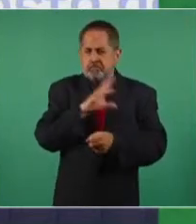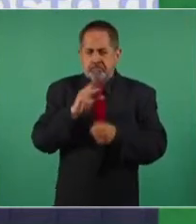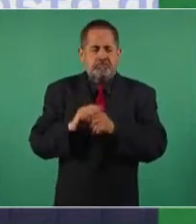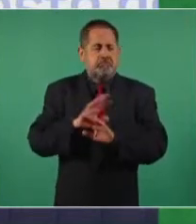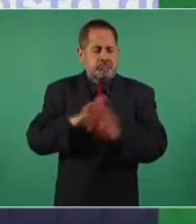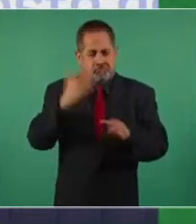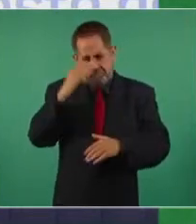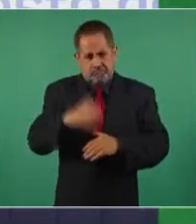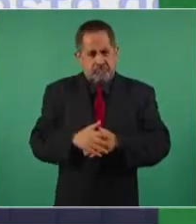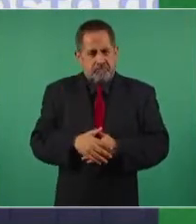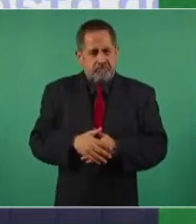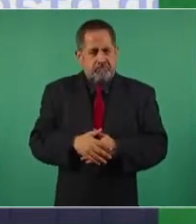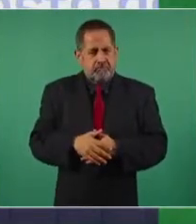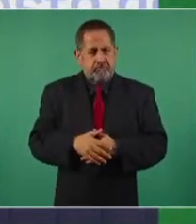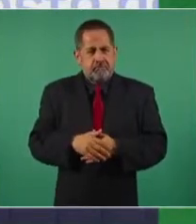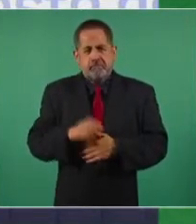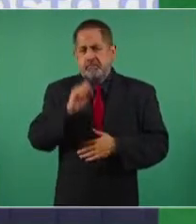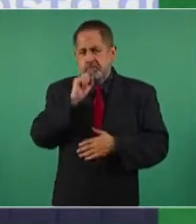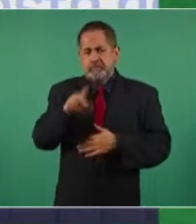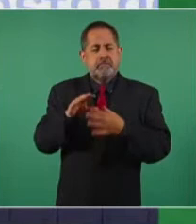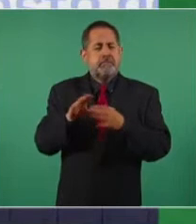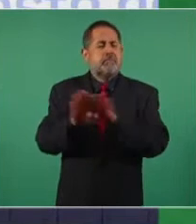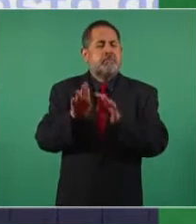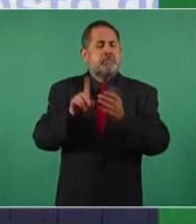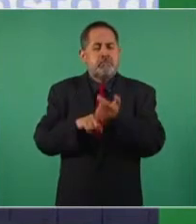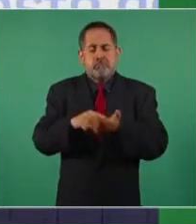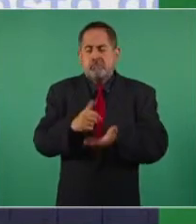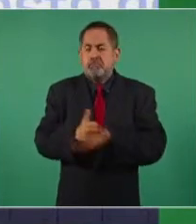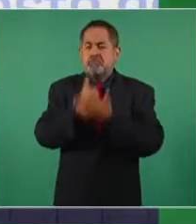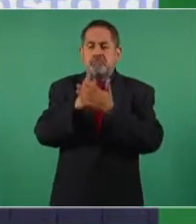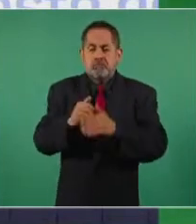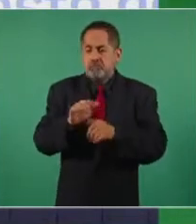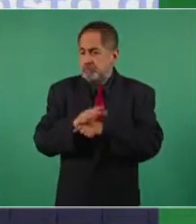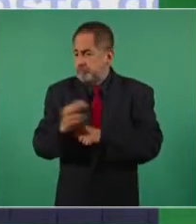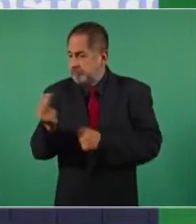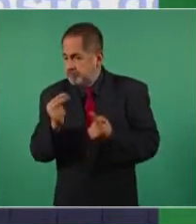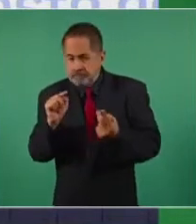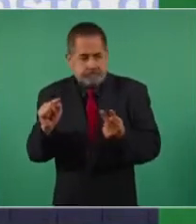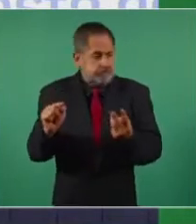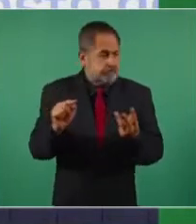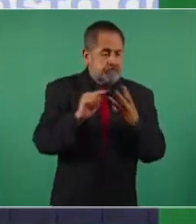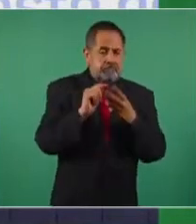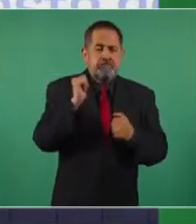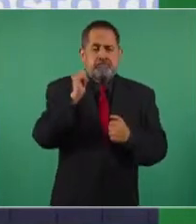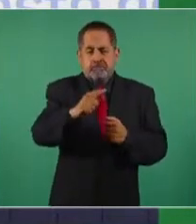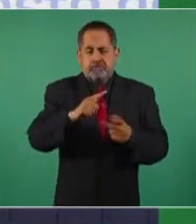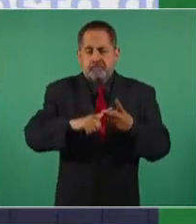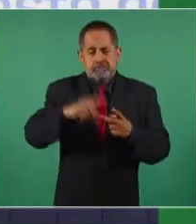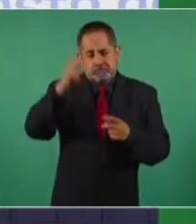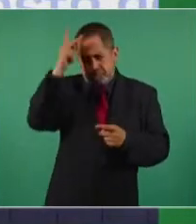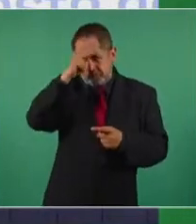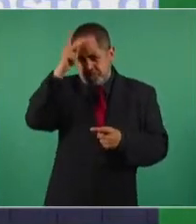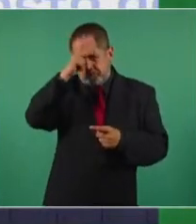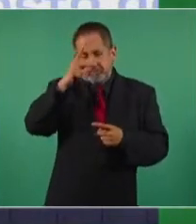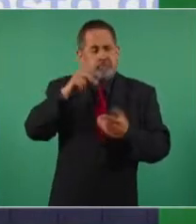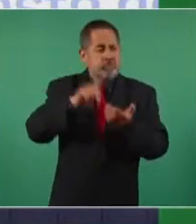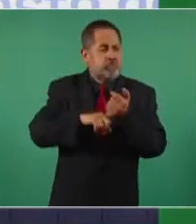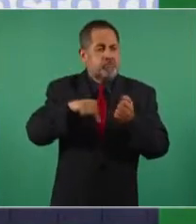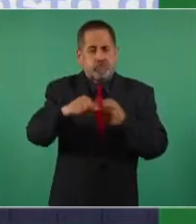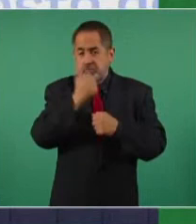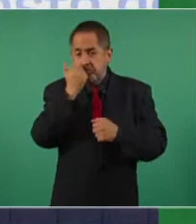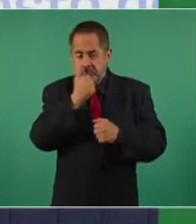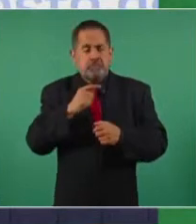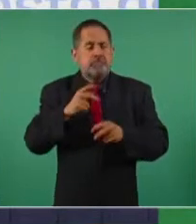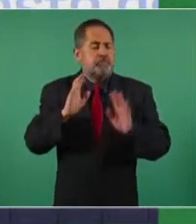porque esta mujer aprende más de las veces posibles necesidades psicológicas y emocionales de los alumnos en yucatán